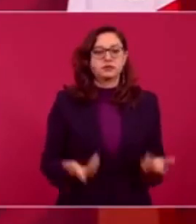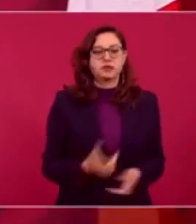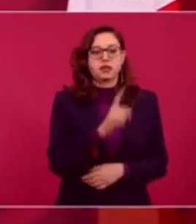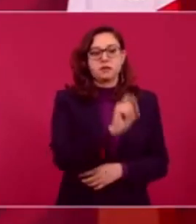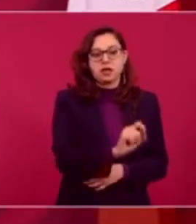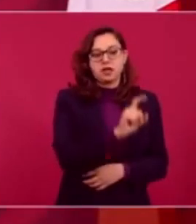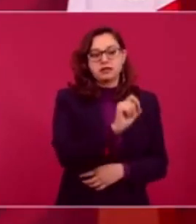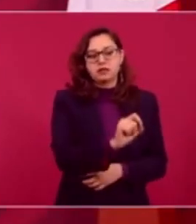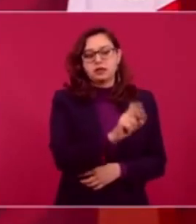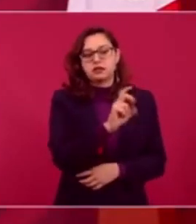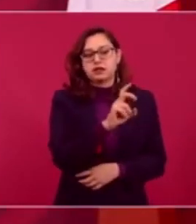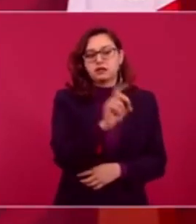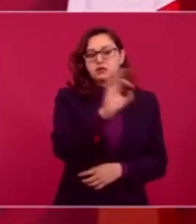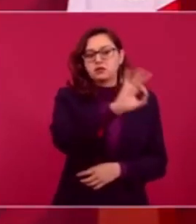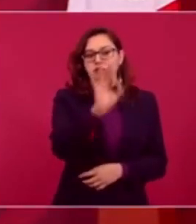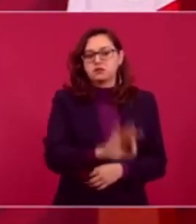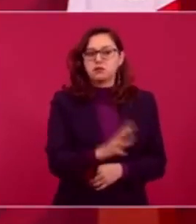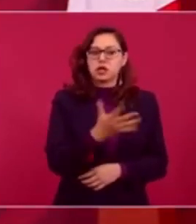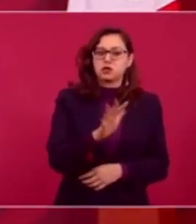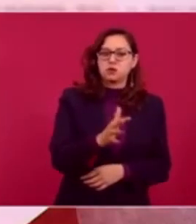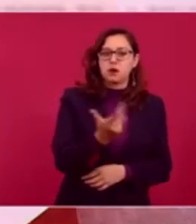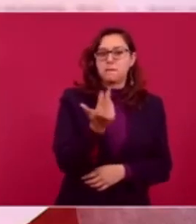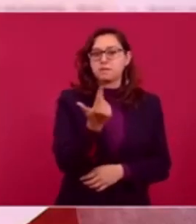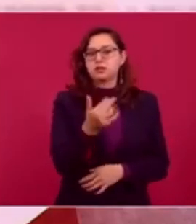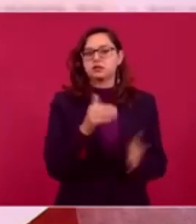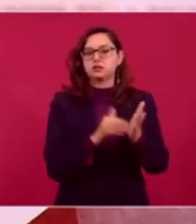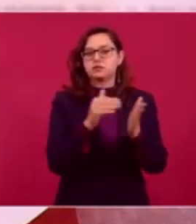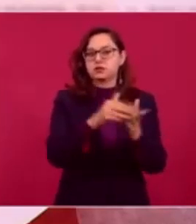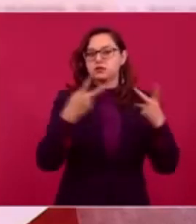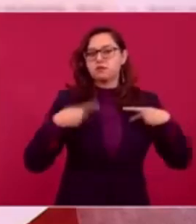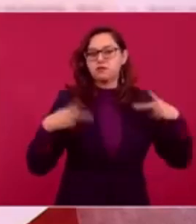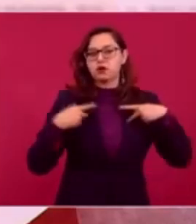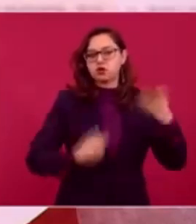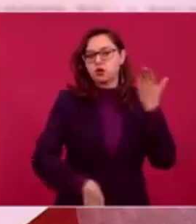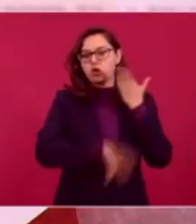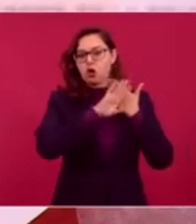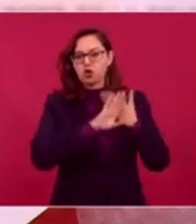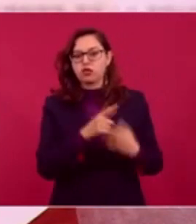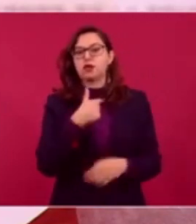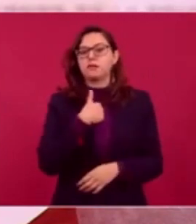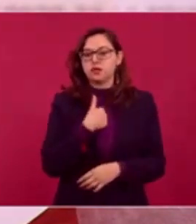de 25 millones. Son muchísimos.